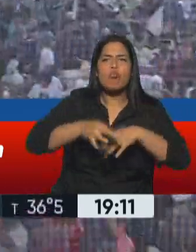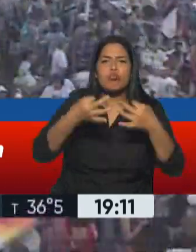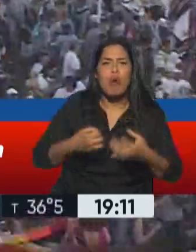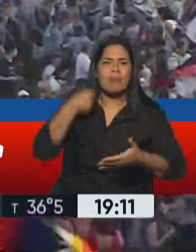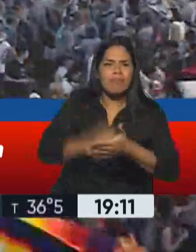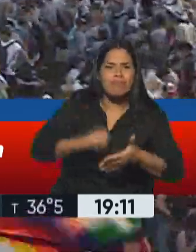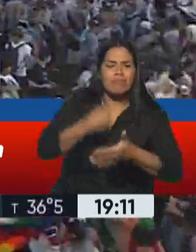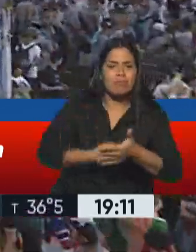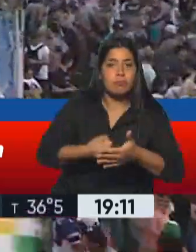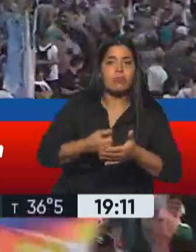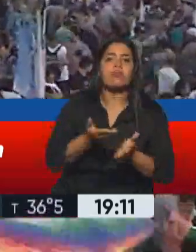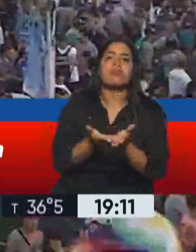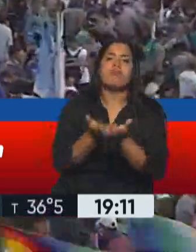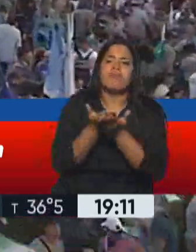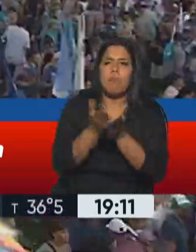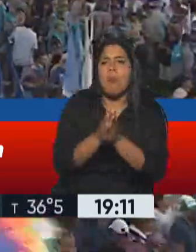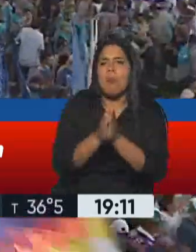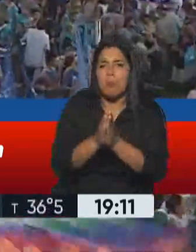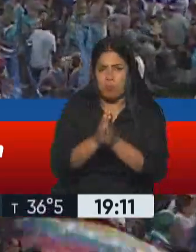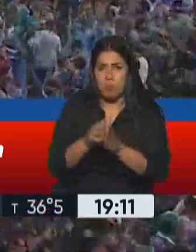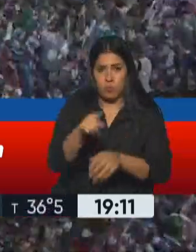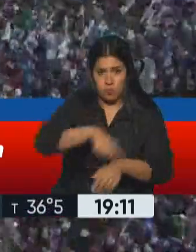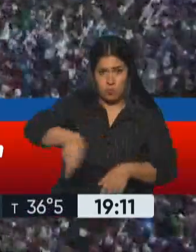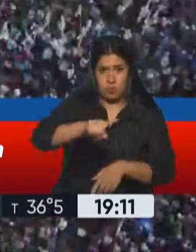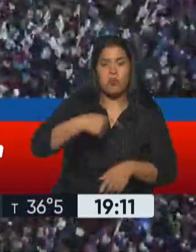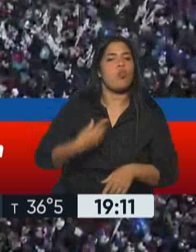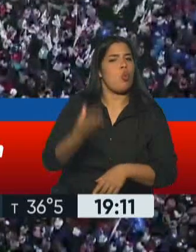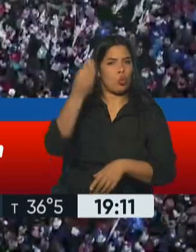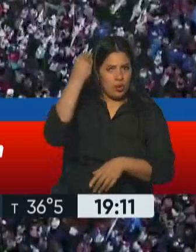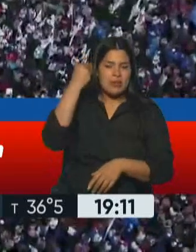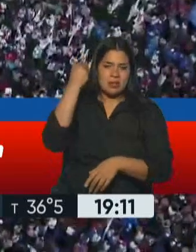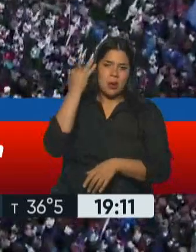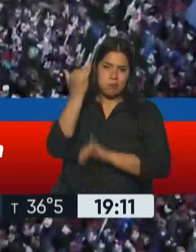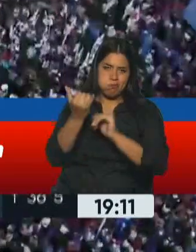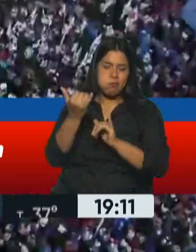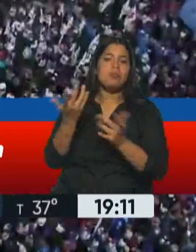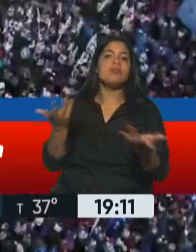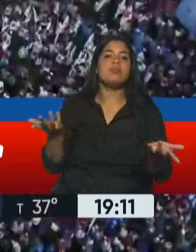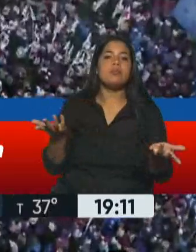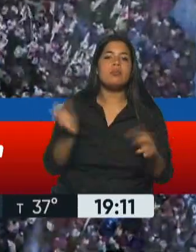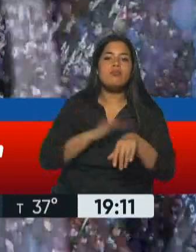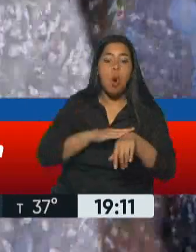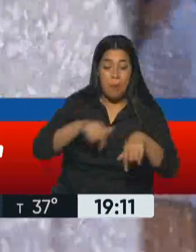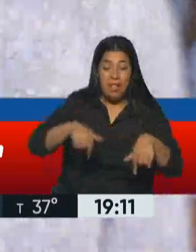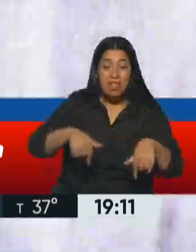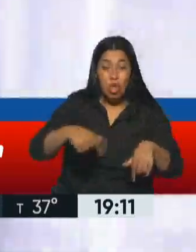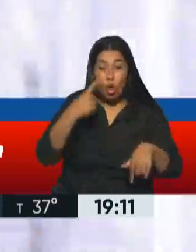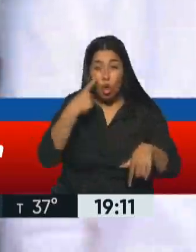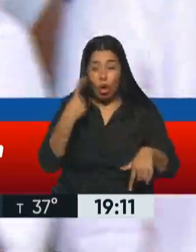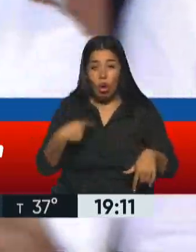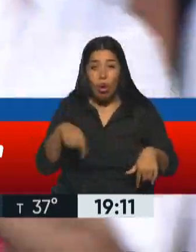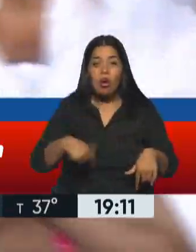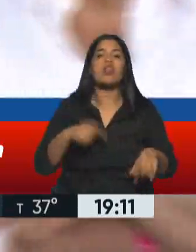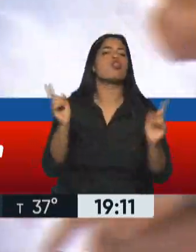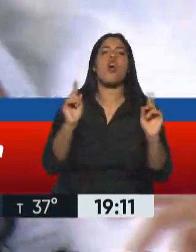Y les pido, compañeros y compañeras, como hemos dicho muchas veces, lo que estamos viviendo no es un momento más de la